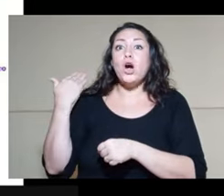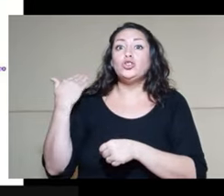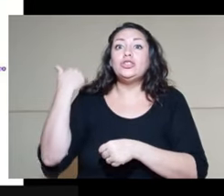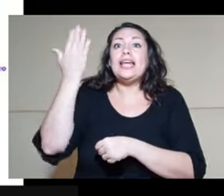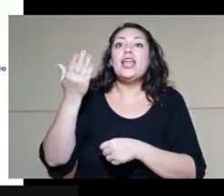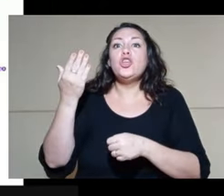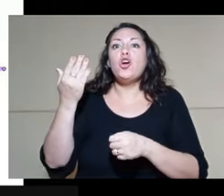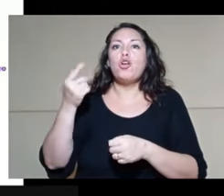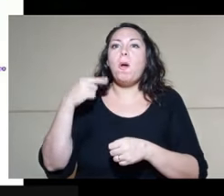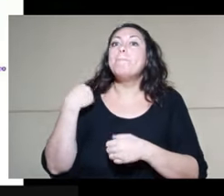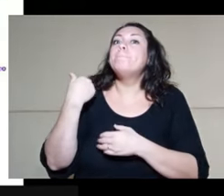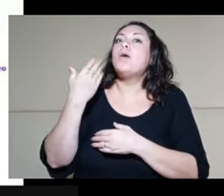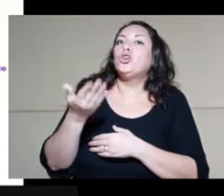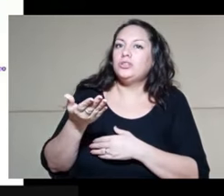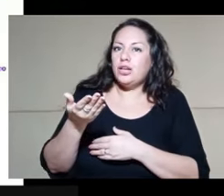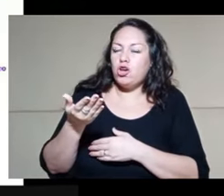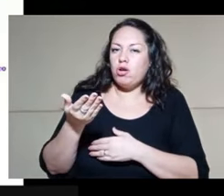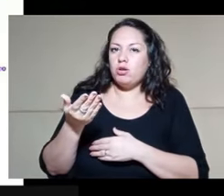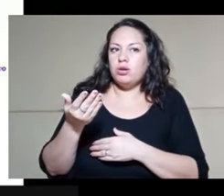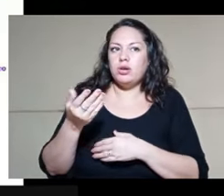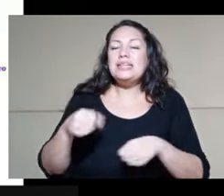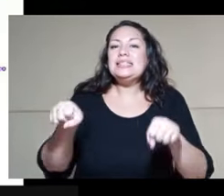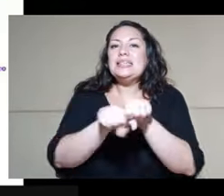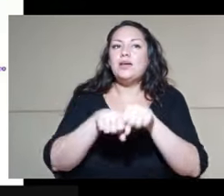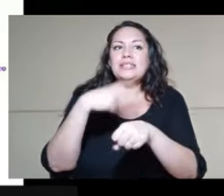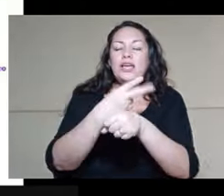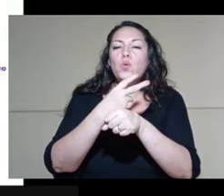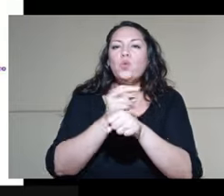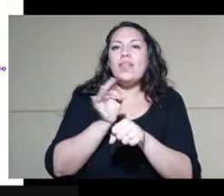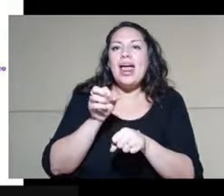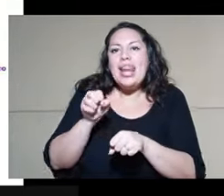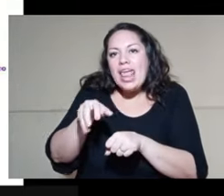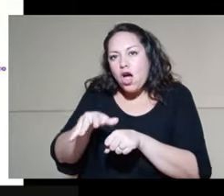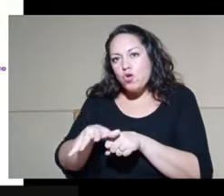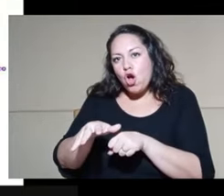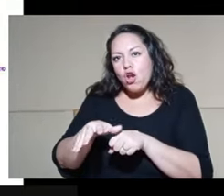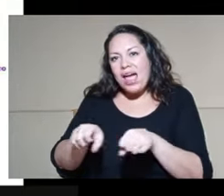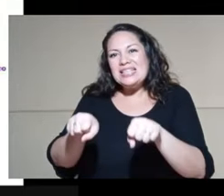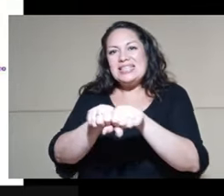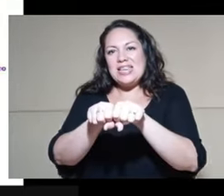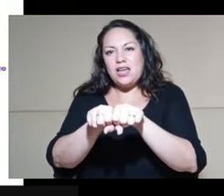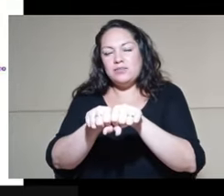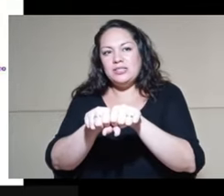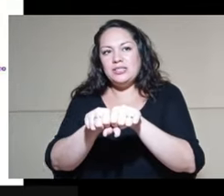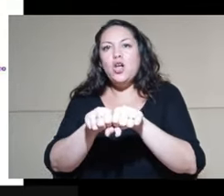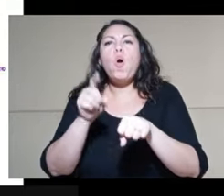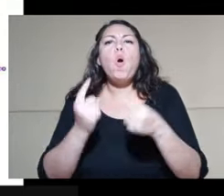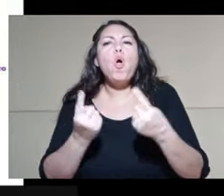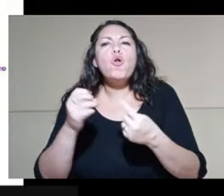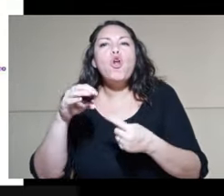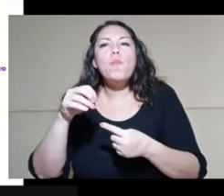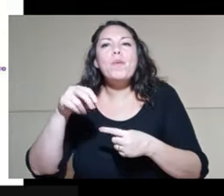la parte posterior de la médula, no anterior, posterior. Hace sinapsis en la segunda neurona. La segunda